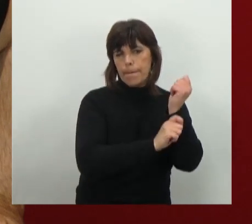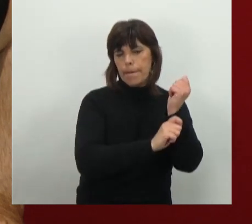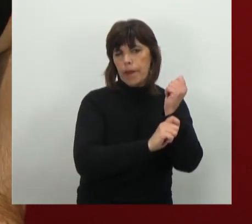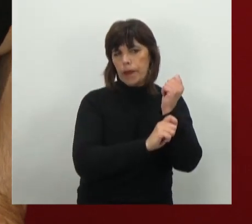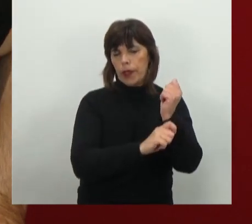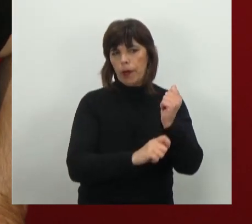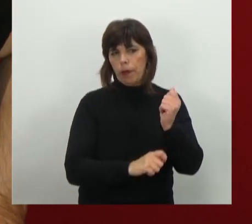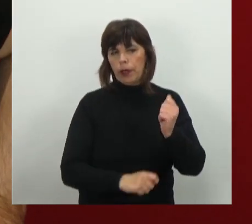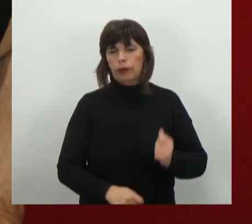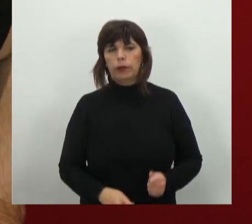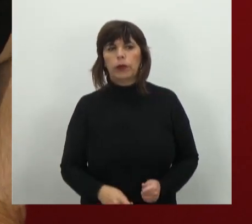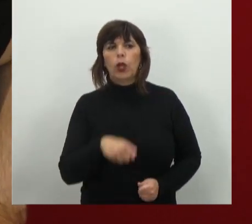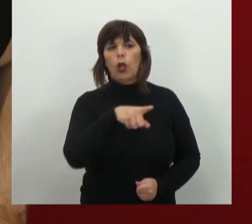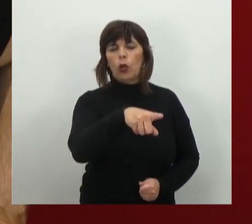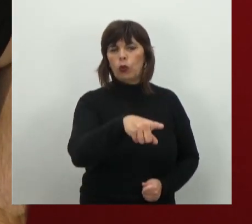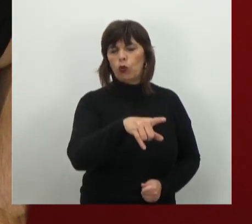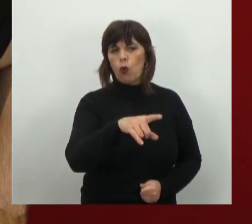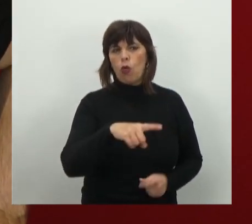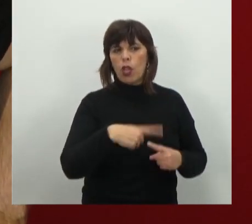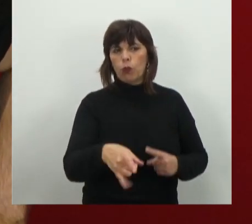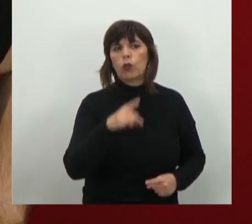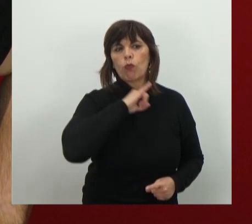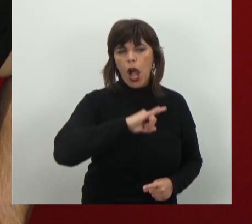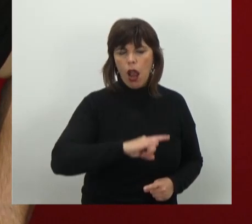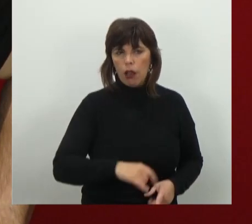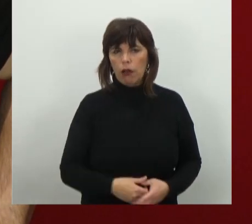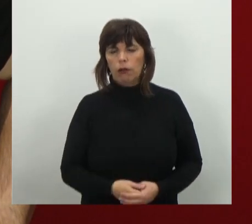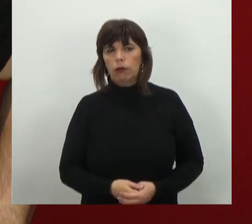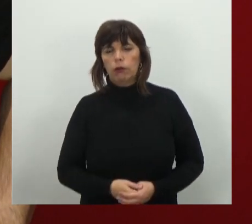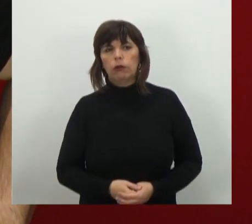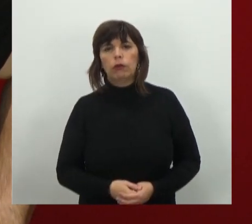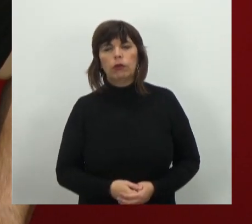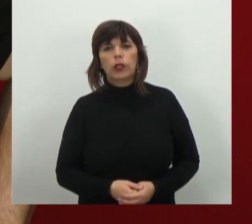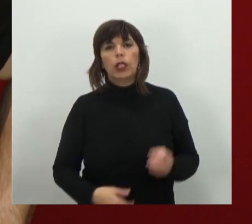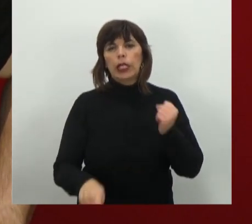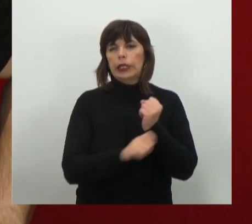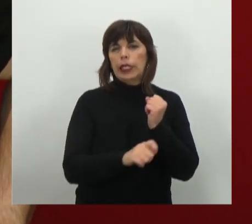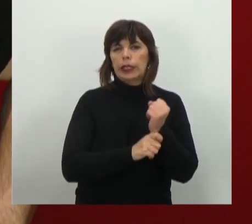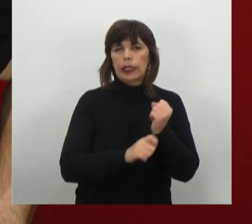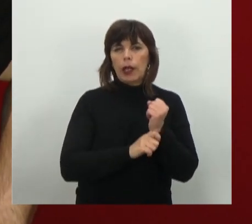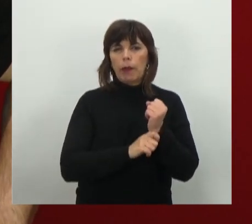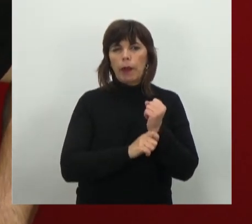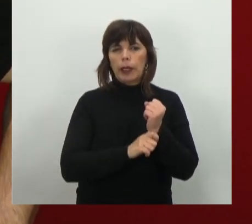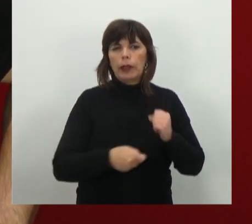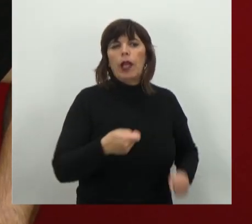Y mayormente, esas trampas no vienen del mundo, sino vienen de personas que dicen que